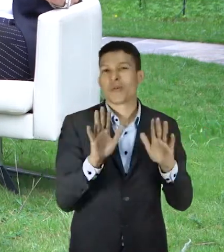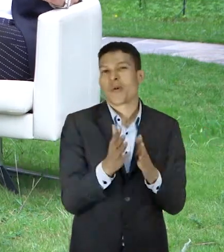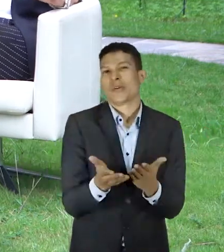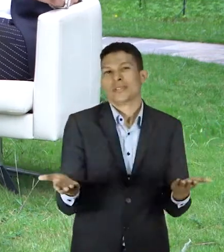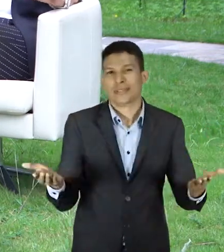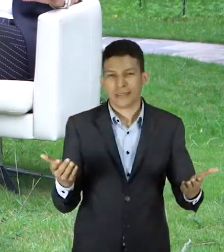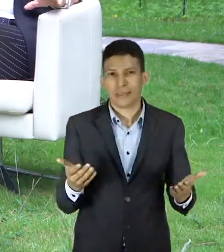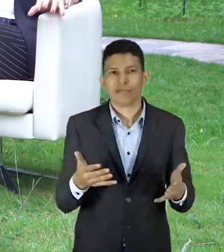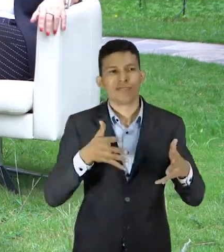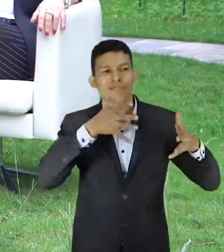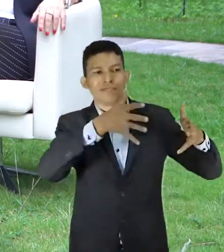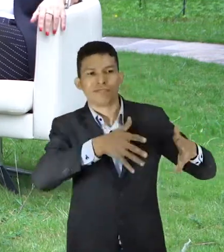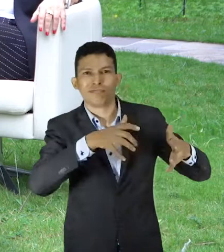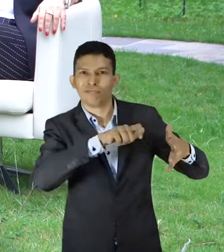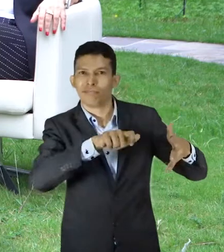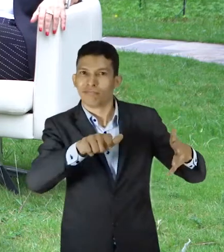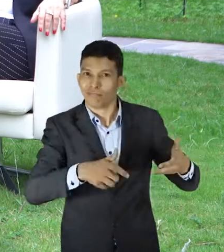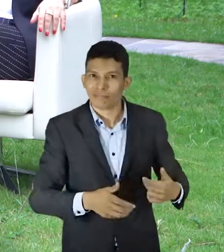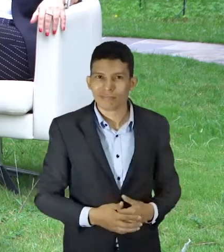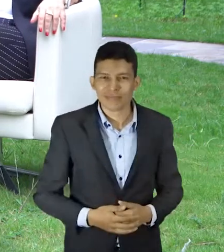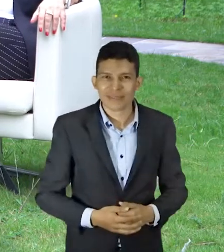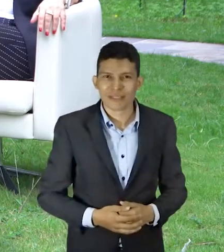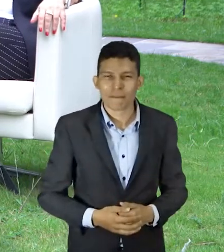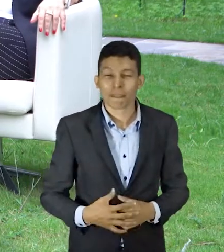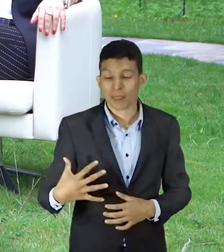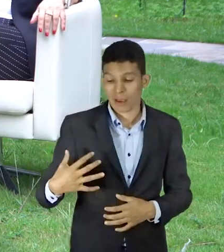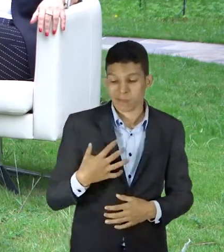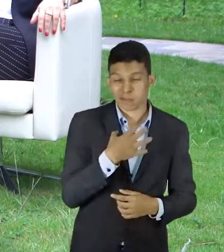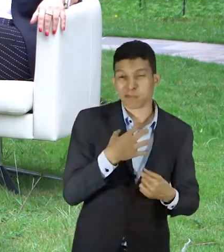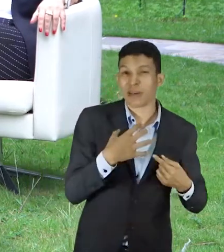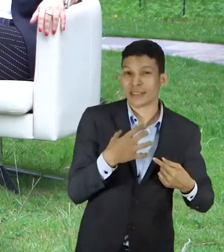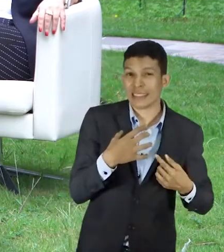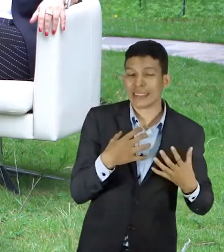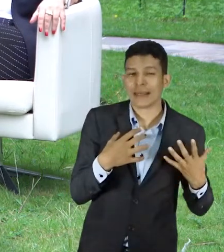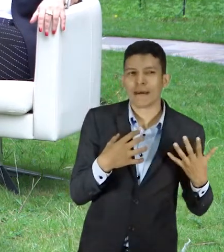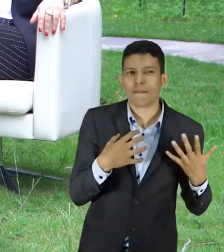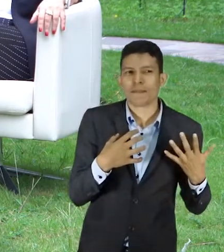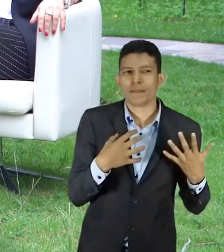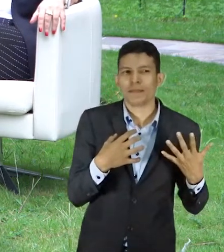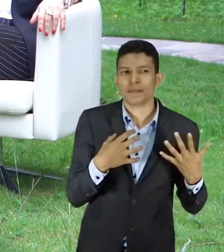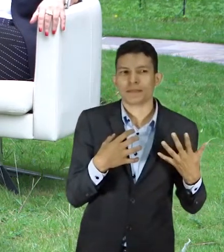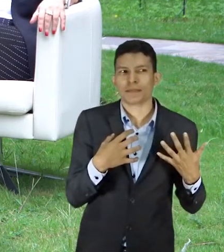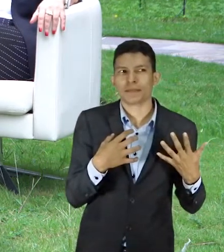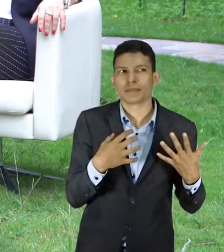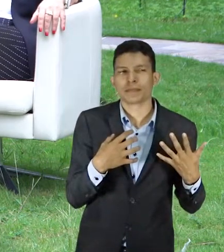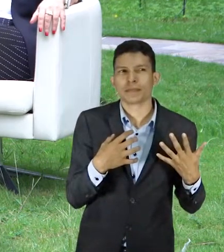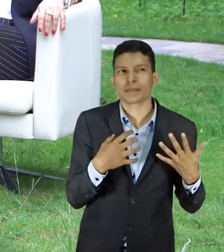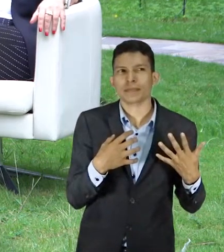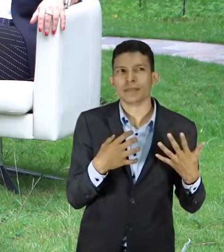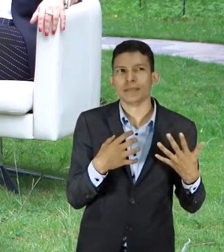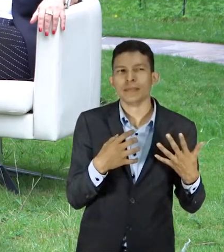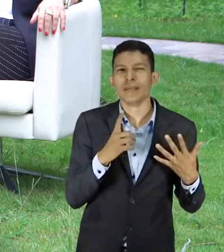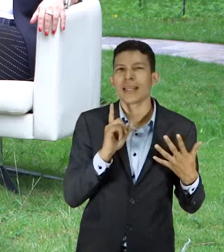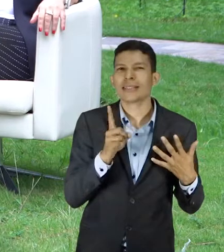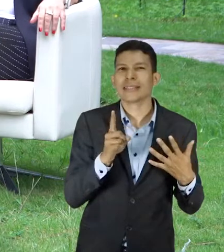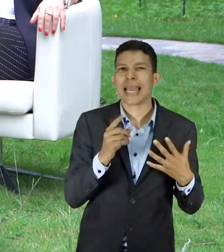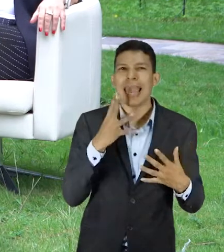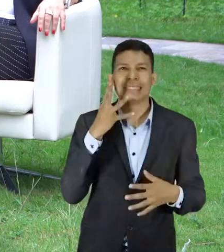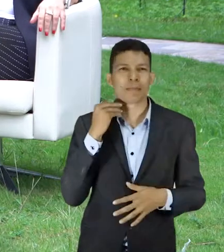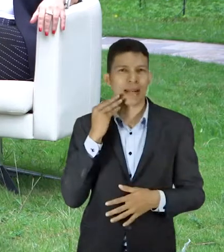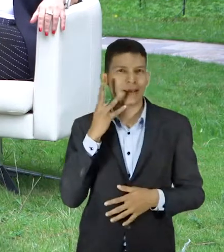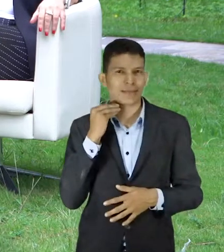Te fortalece porque primero empiezas a valorar lo que es la vida. ¿Sí?